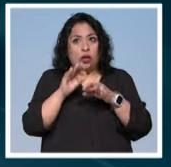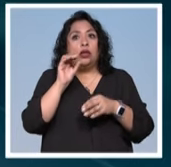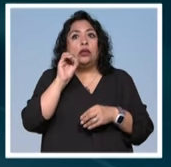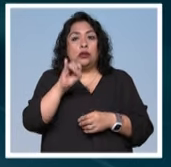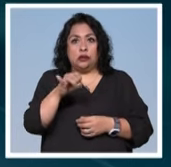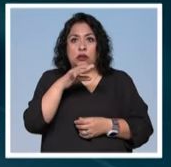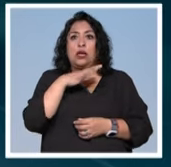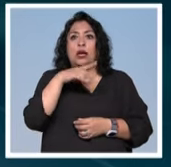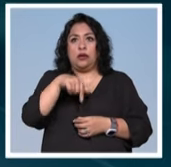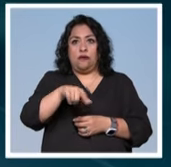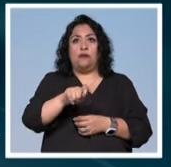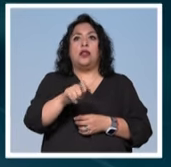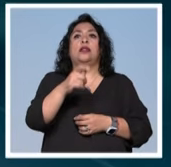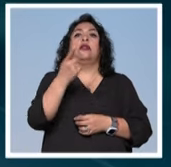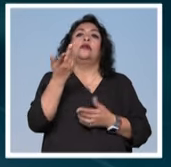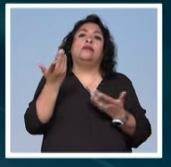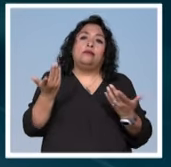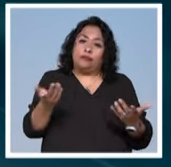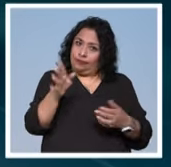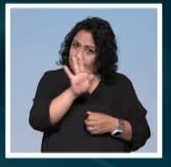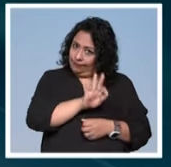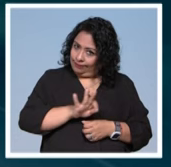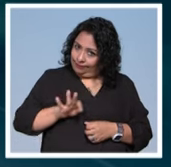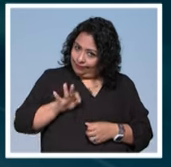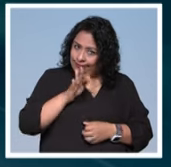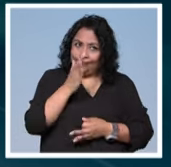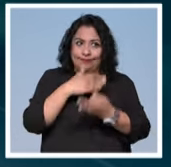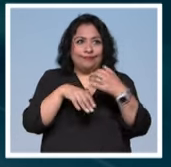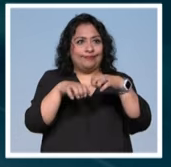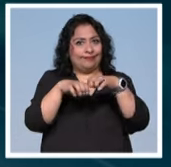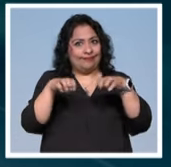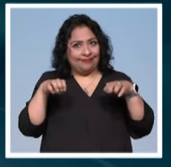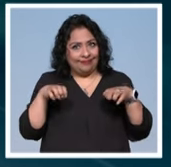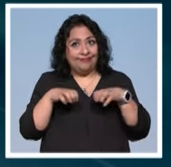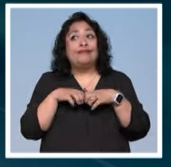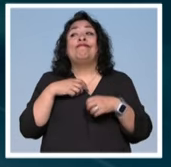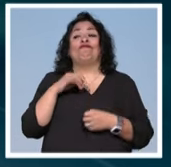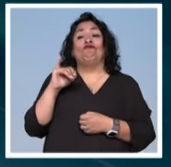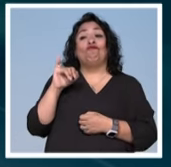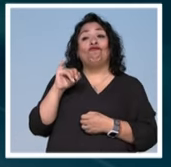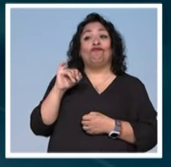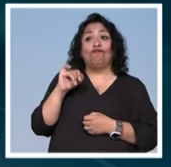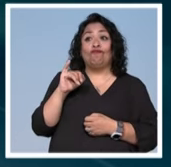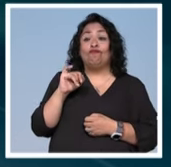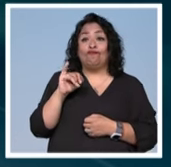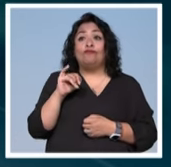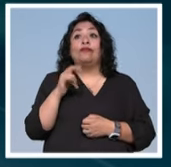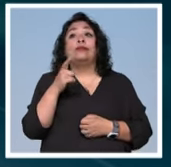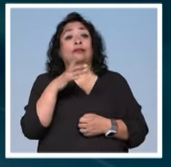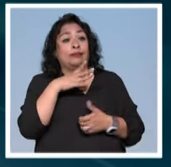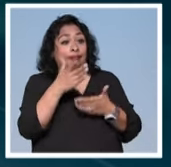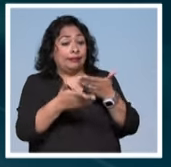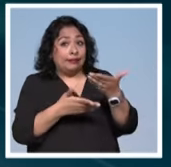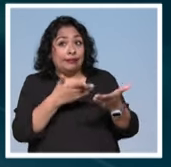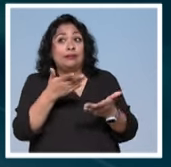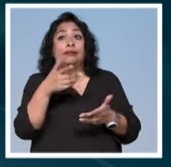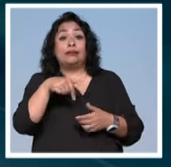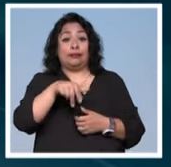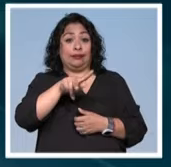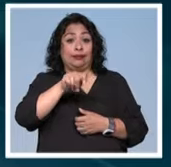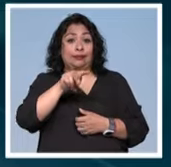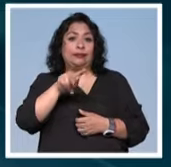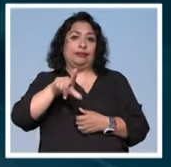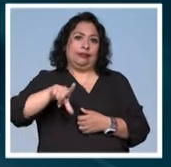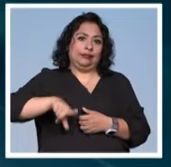lleva a cabo en canal 22 así que pues una felicitación a todo nuestro equipo de de bioteca no que nos da servicio Como televisora